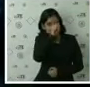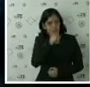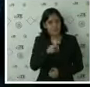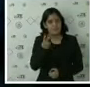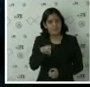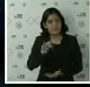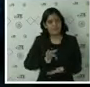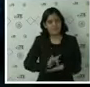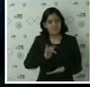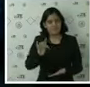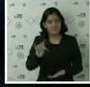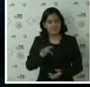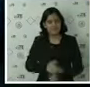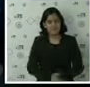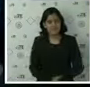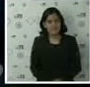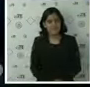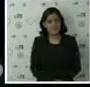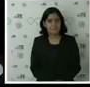gracias.